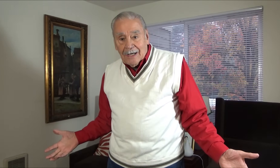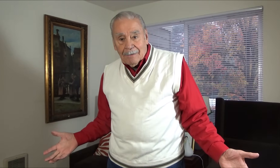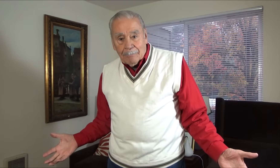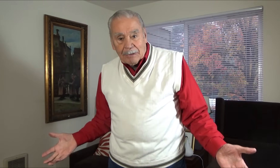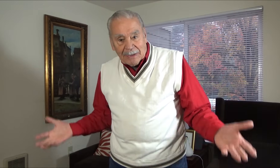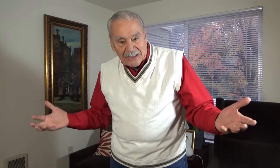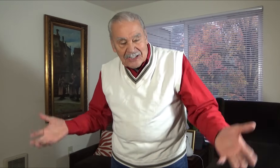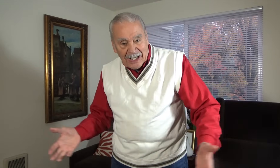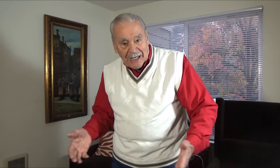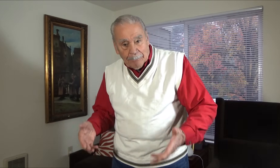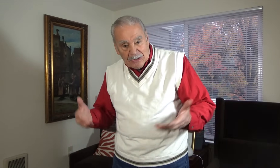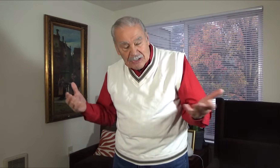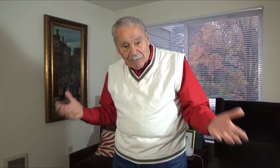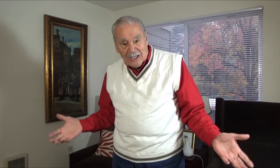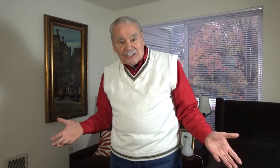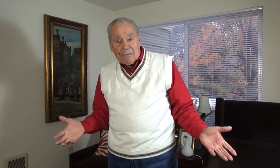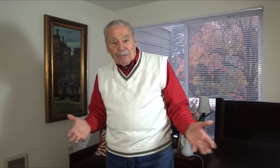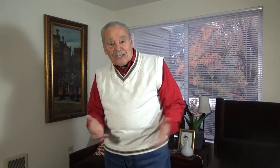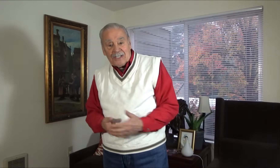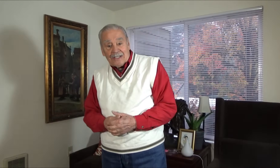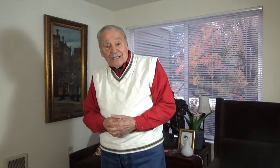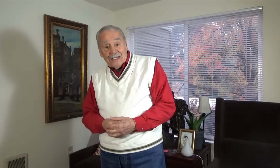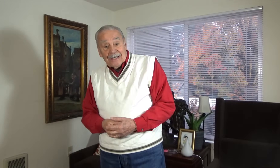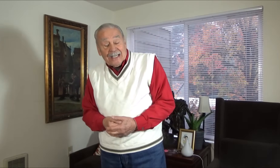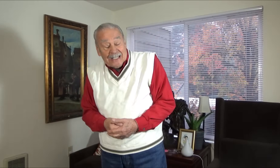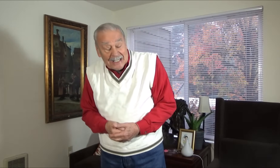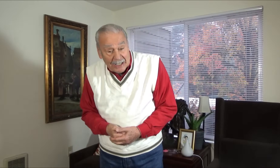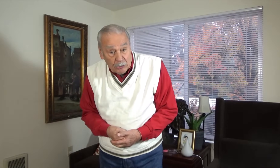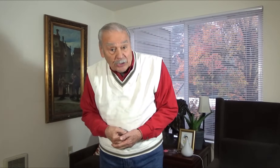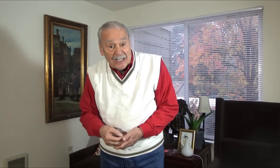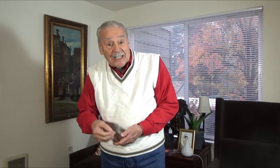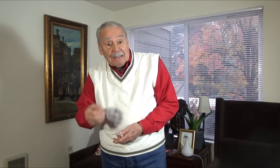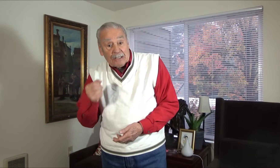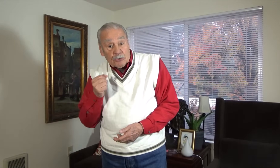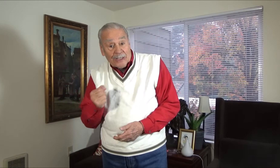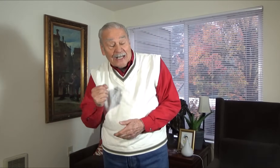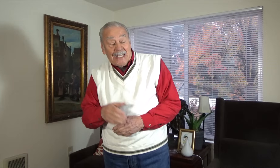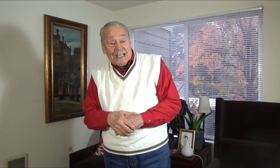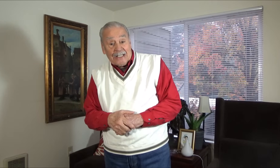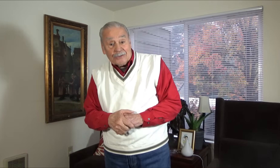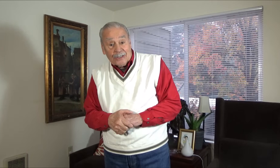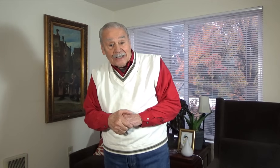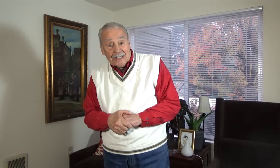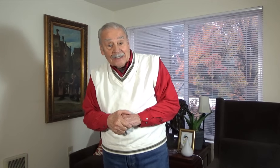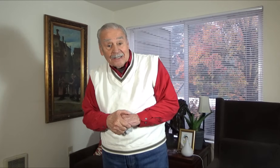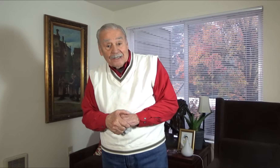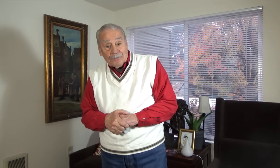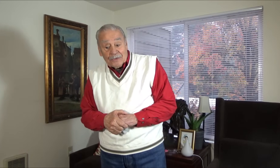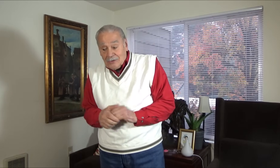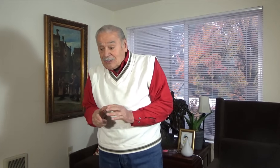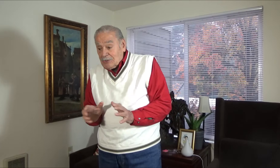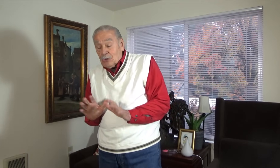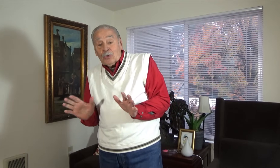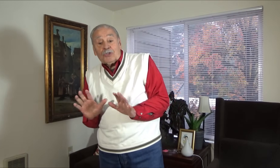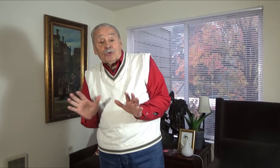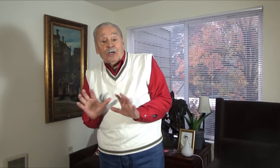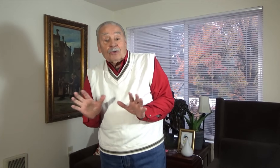van a privatizar las principales empresas generadoras de la soberanía nacional.